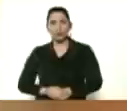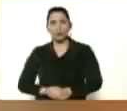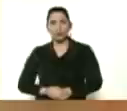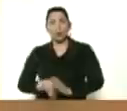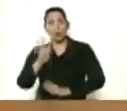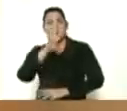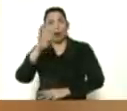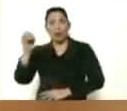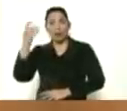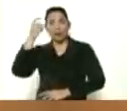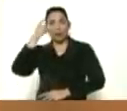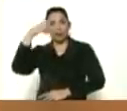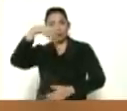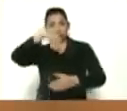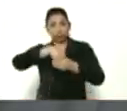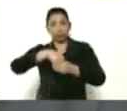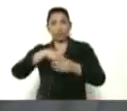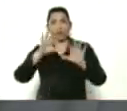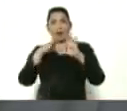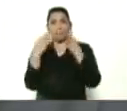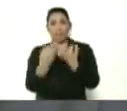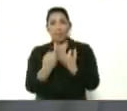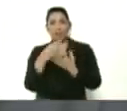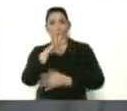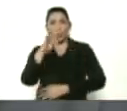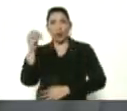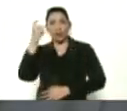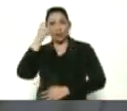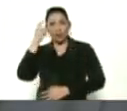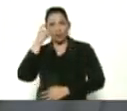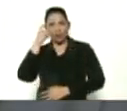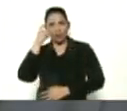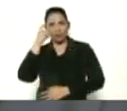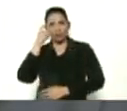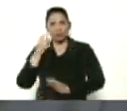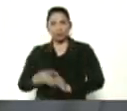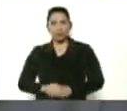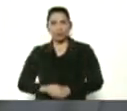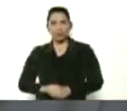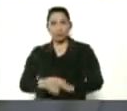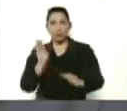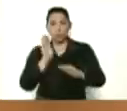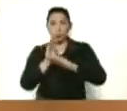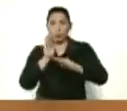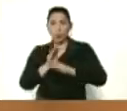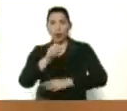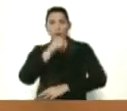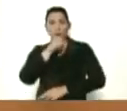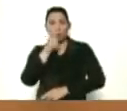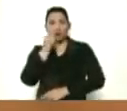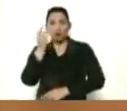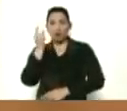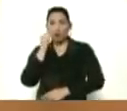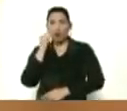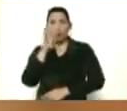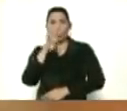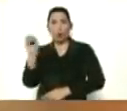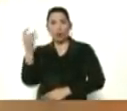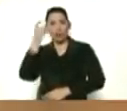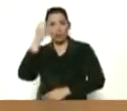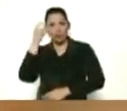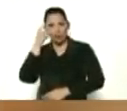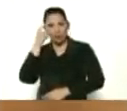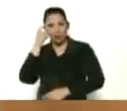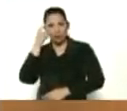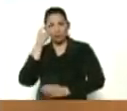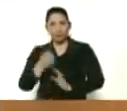40 días las familias se hayan quedado en sus casas, por 40 días hayamos cuidado a nuestros abuelos y a nuestras abuelas, por 40 días haya